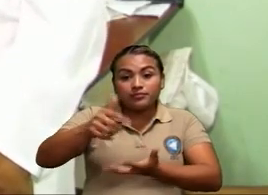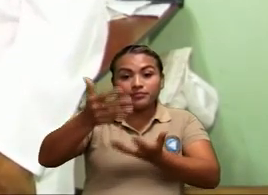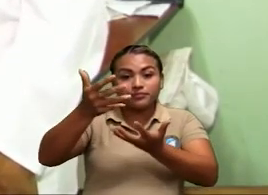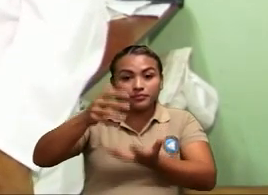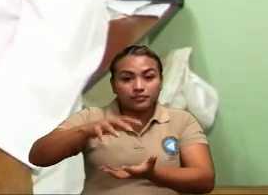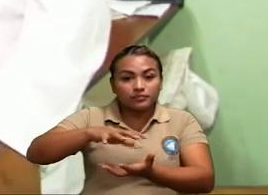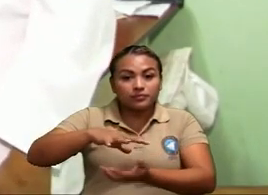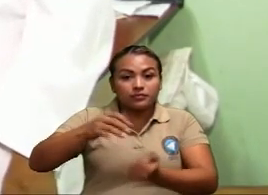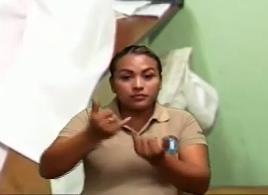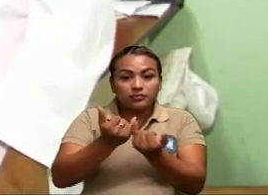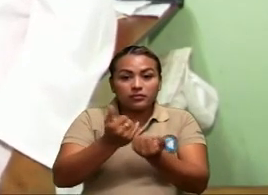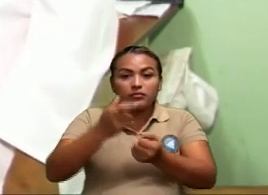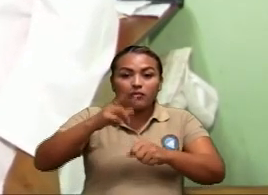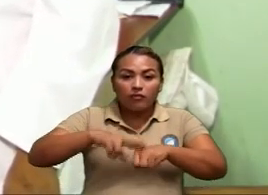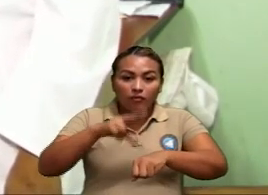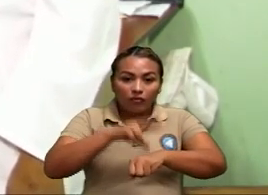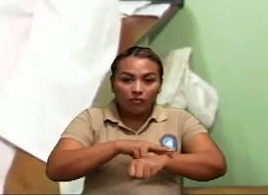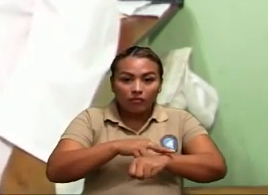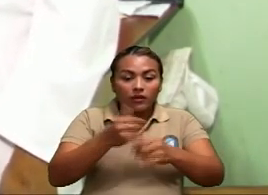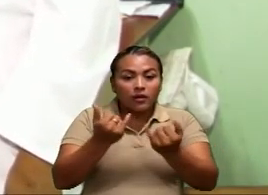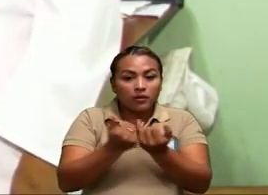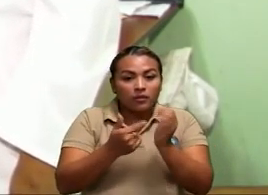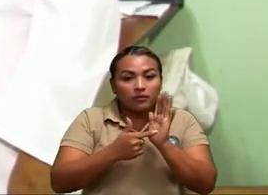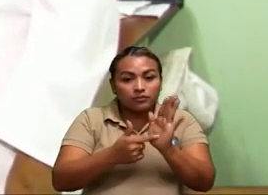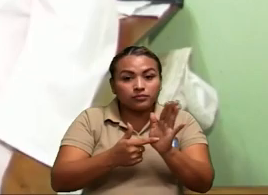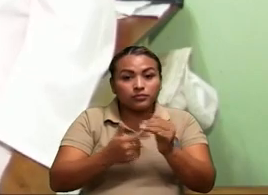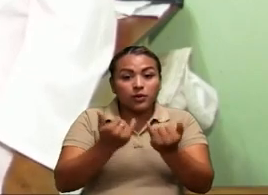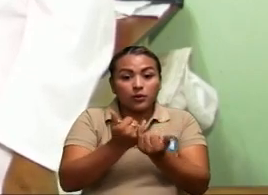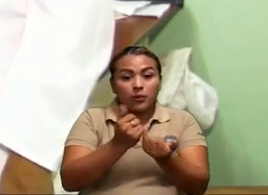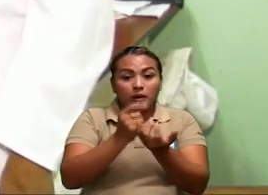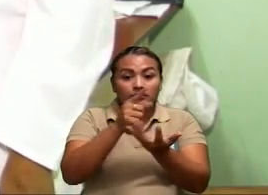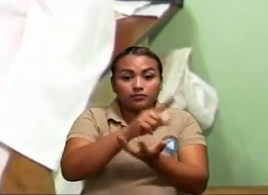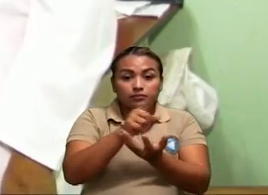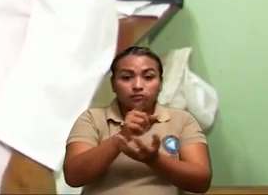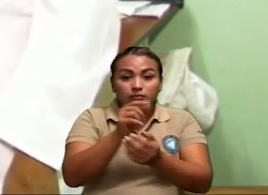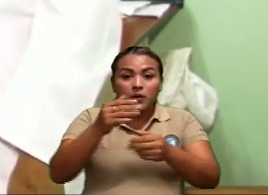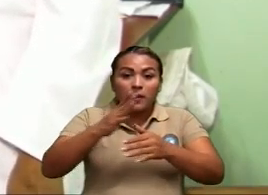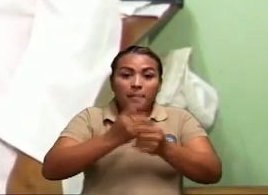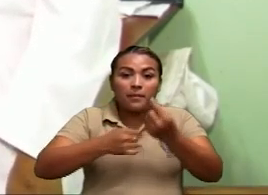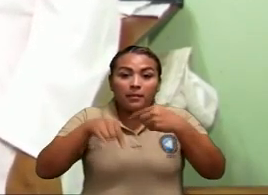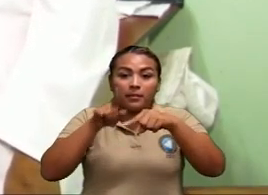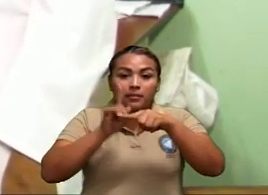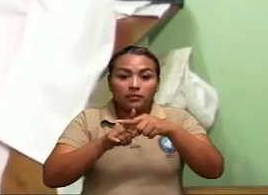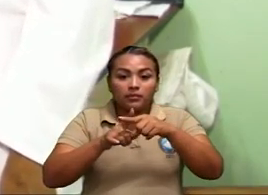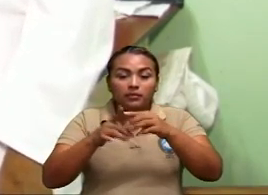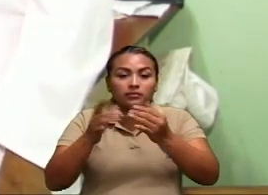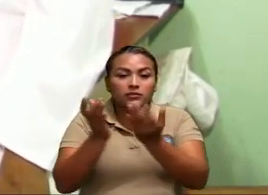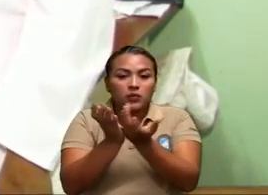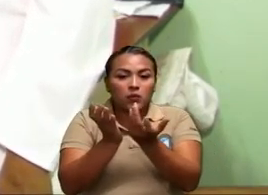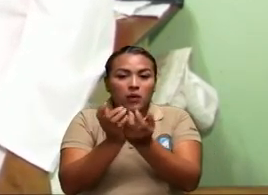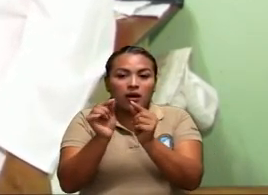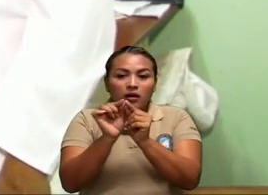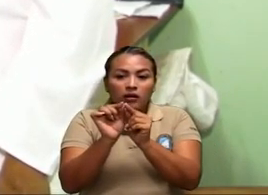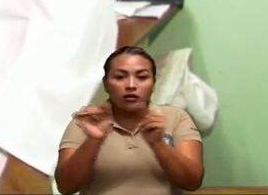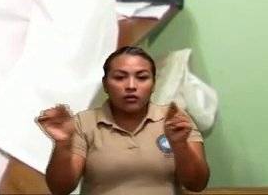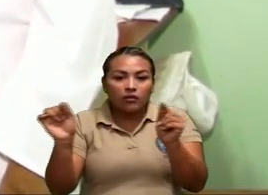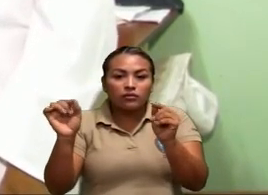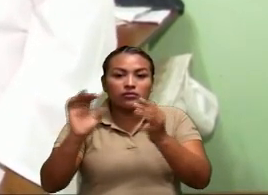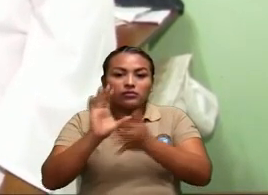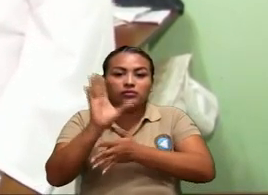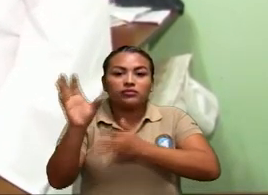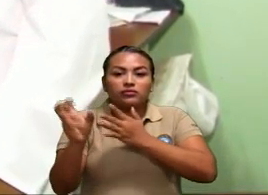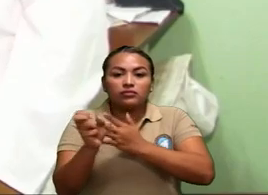hay una regla, ¿verdad? Se saca entre el peso y la talla del paciente. La talla multiplicada por 2, no